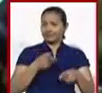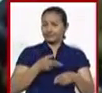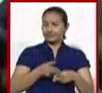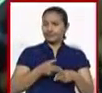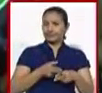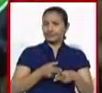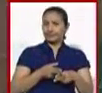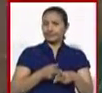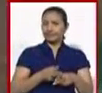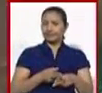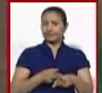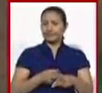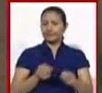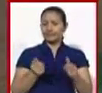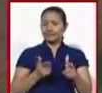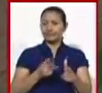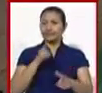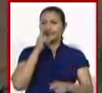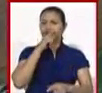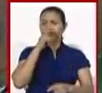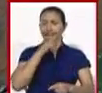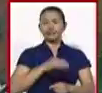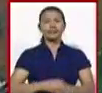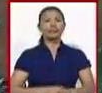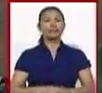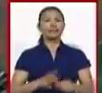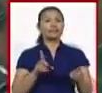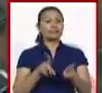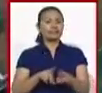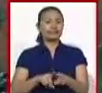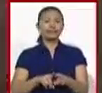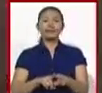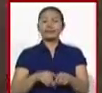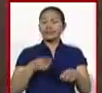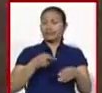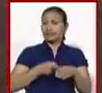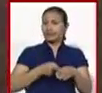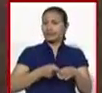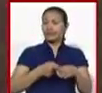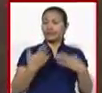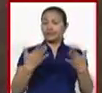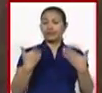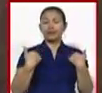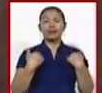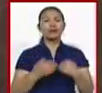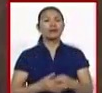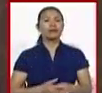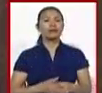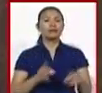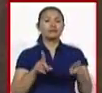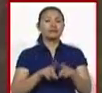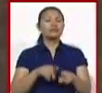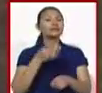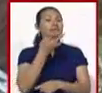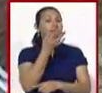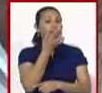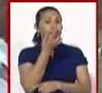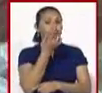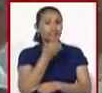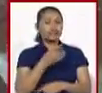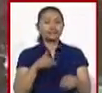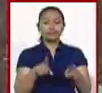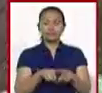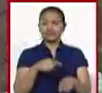arma de juego, la misma que sería de juguete, como también arma punzo cortante y sustancias